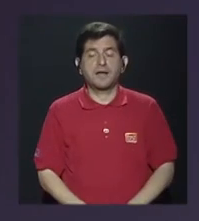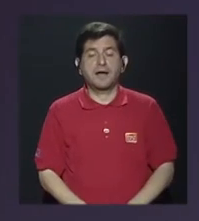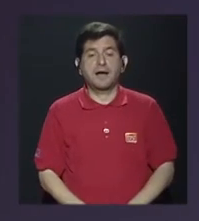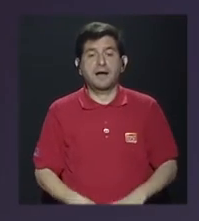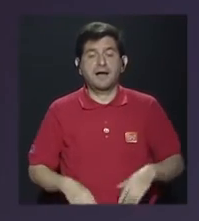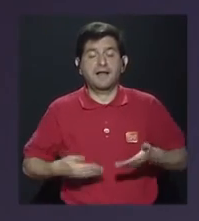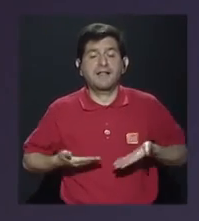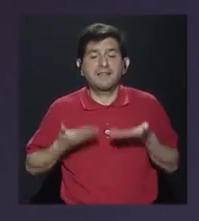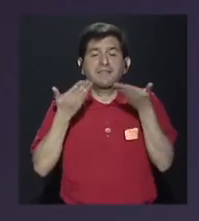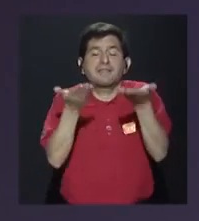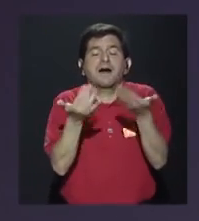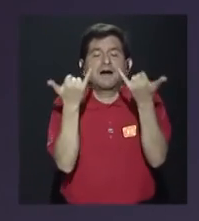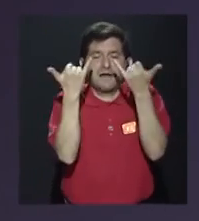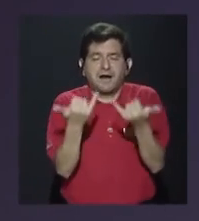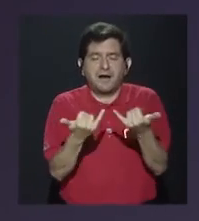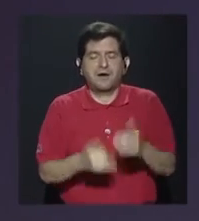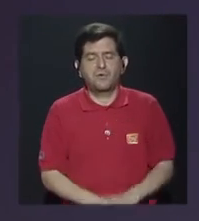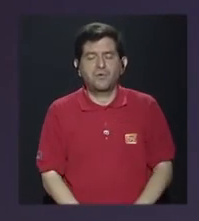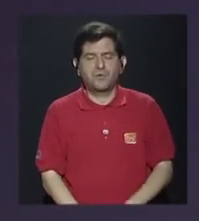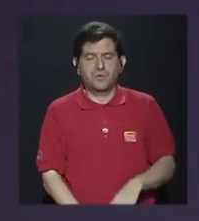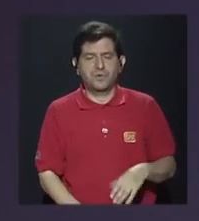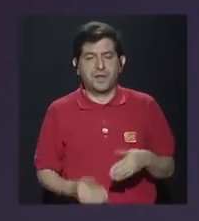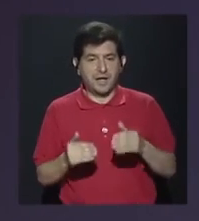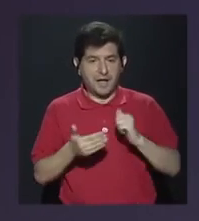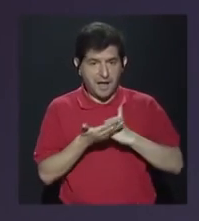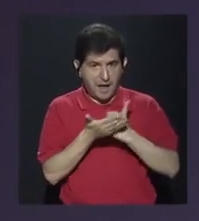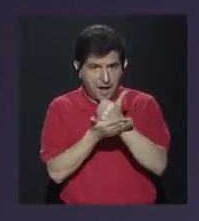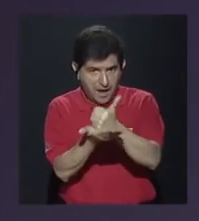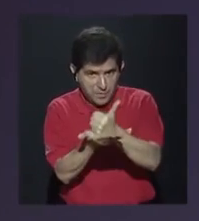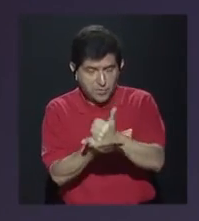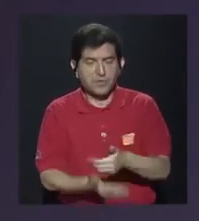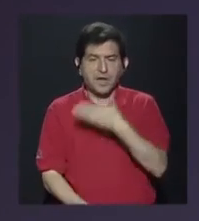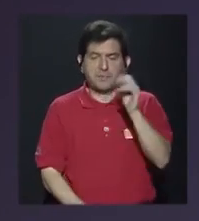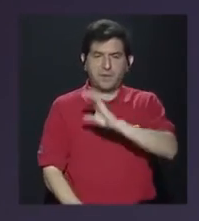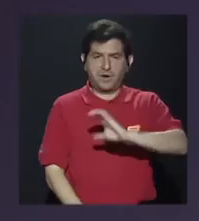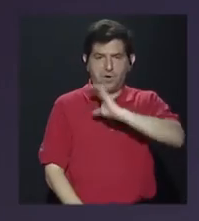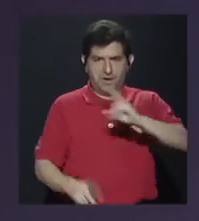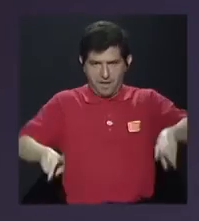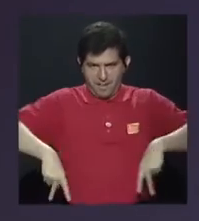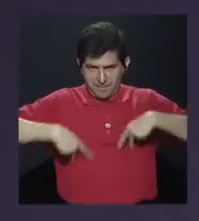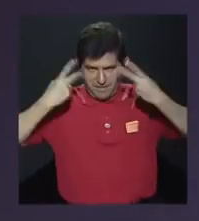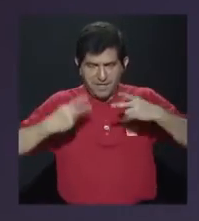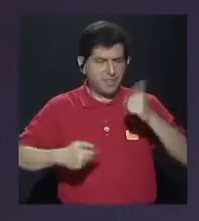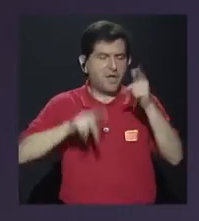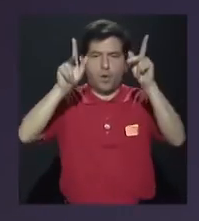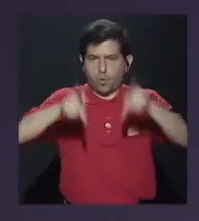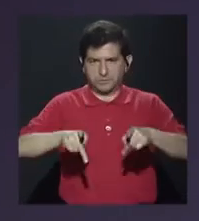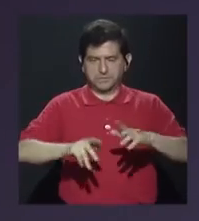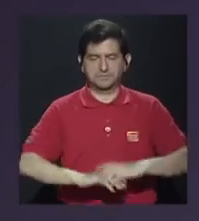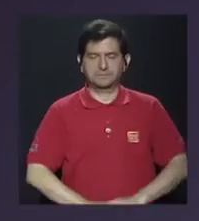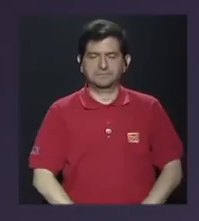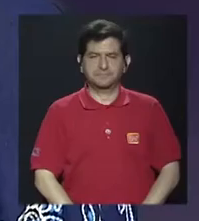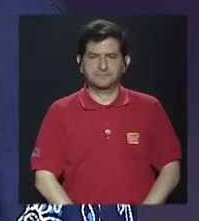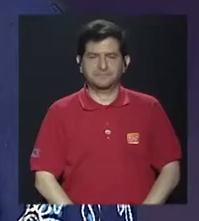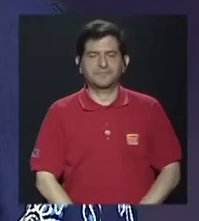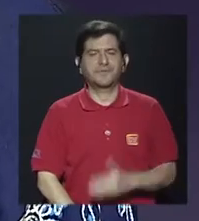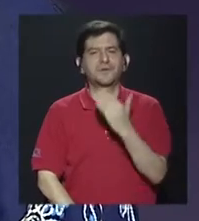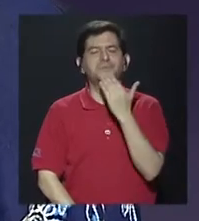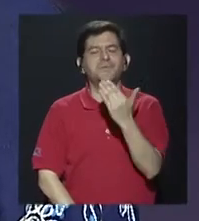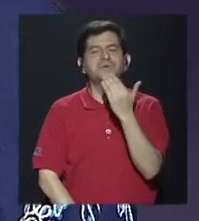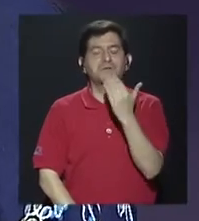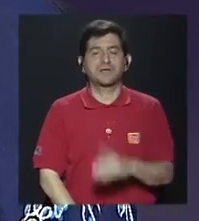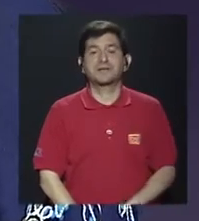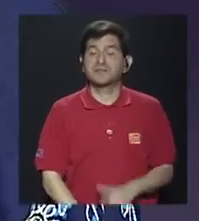poco de lo que nos ha dado para contribuir a mejorar la calidad de vida de otras personas. Muchas gracias. Y es